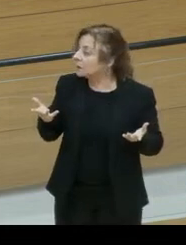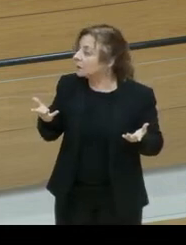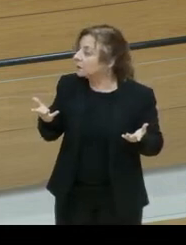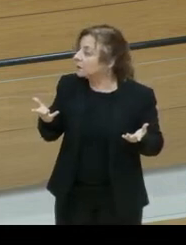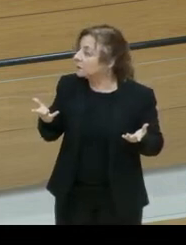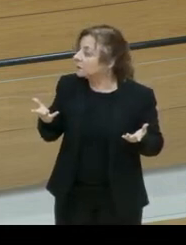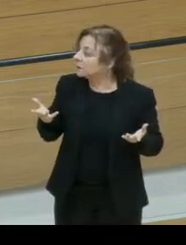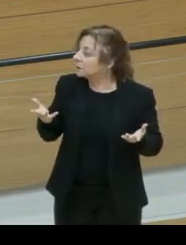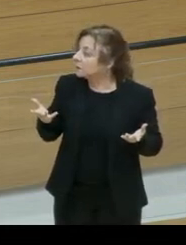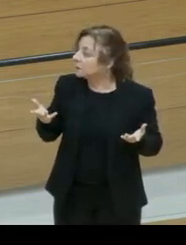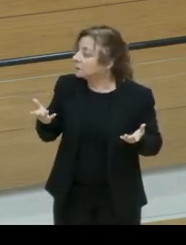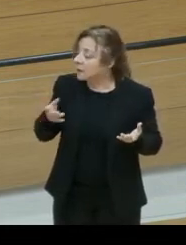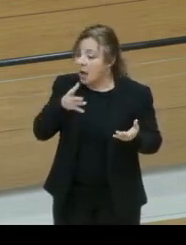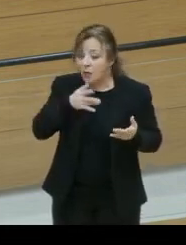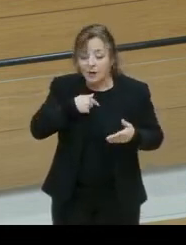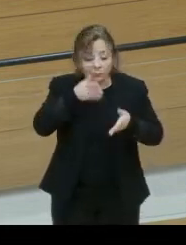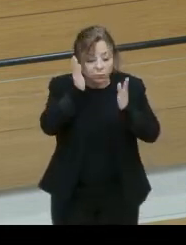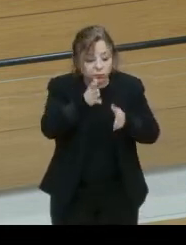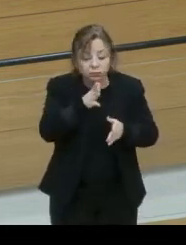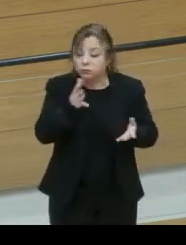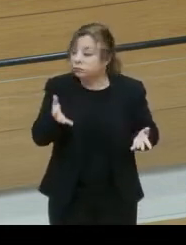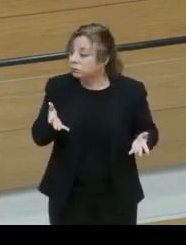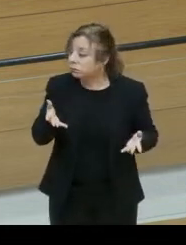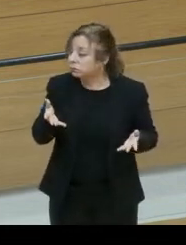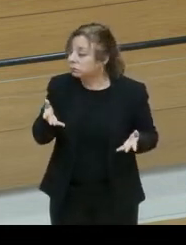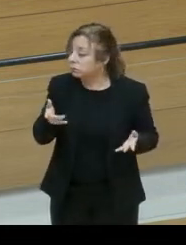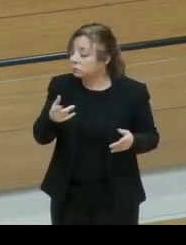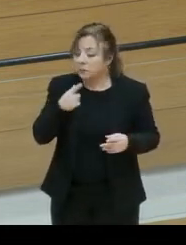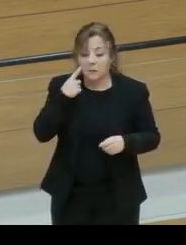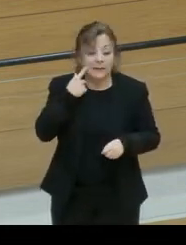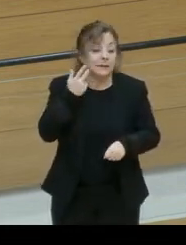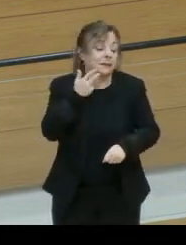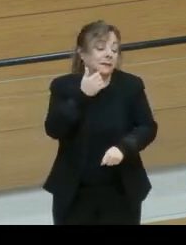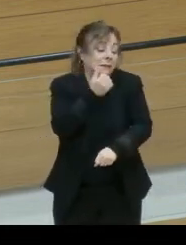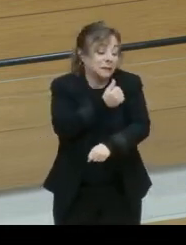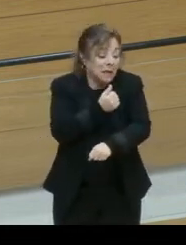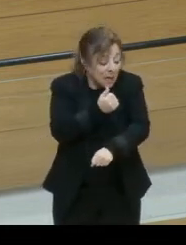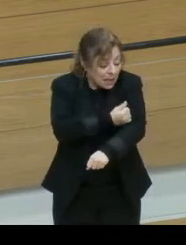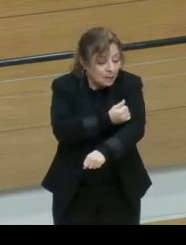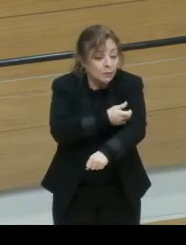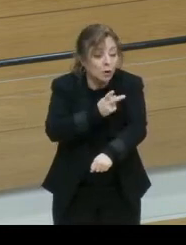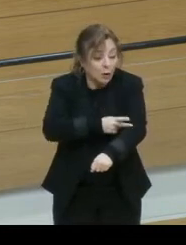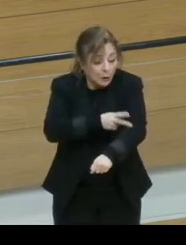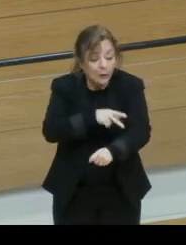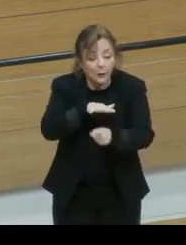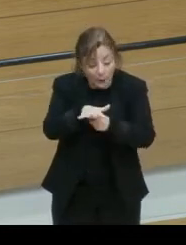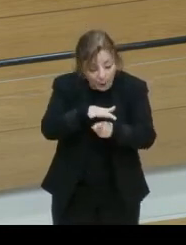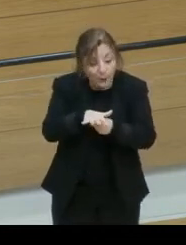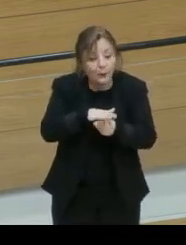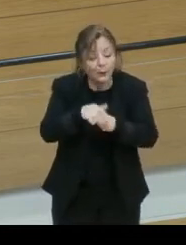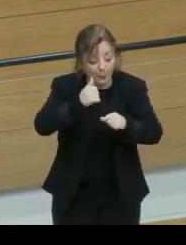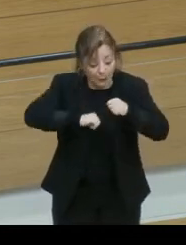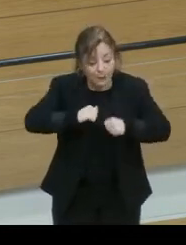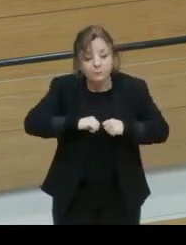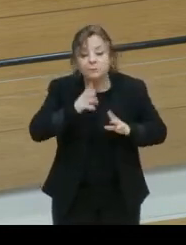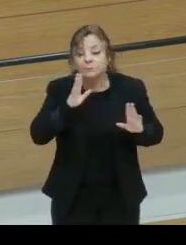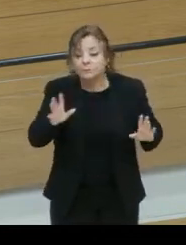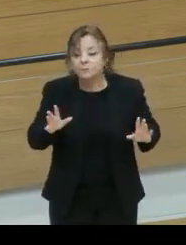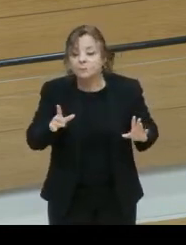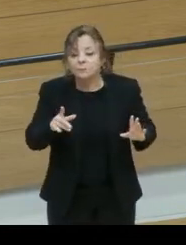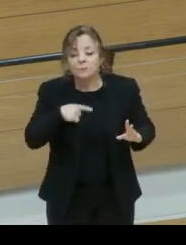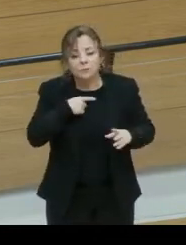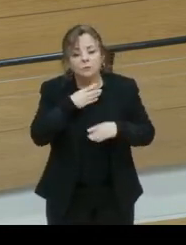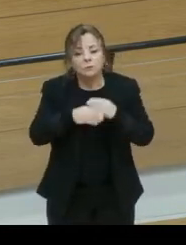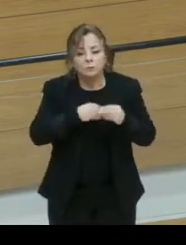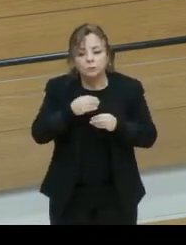¿qué terapia tenemos actualmente? Pues sonará la mayoría. Quimioterapia, radioterapia, cirugía. Pero a pesar de que se están